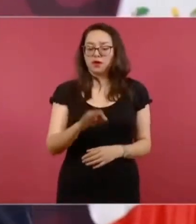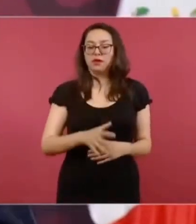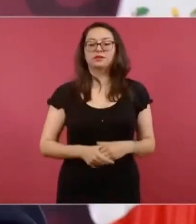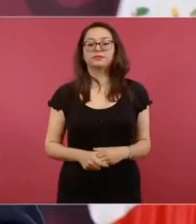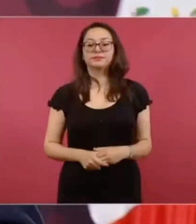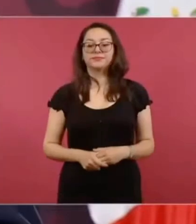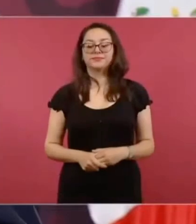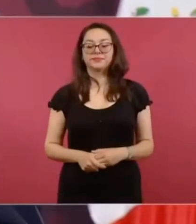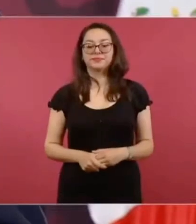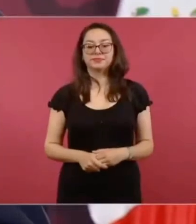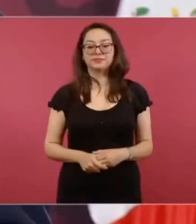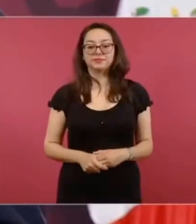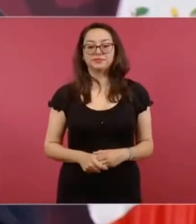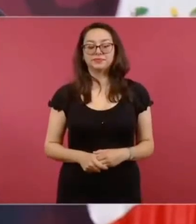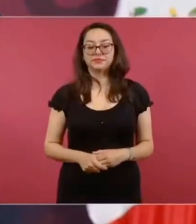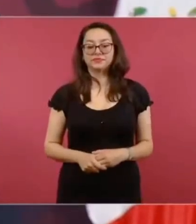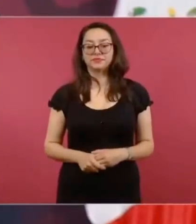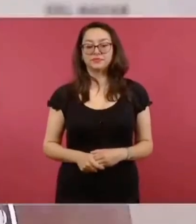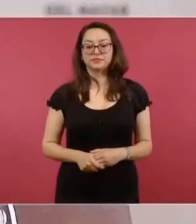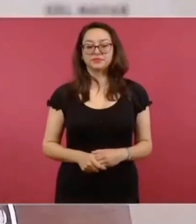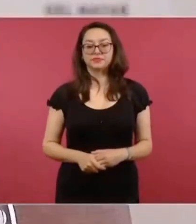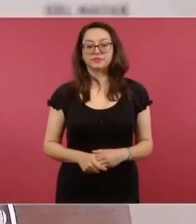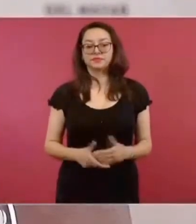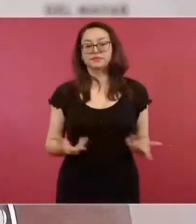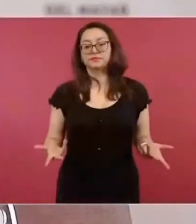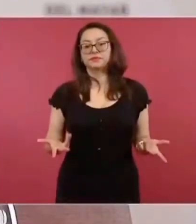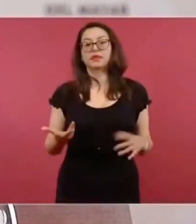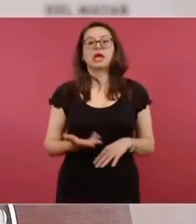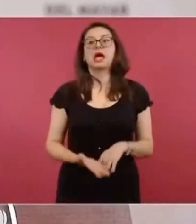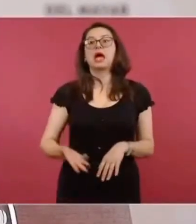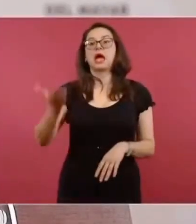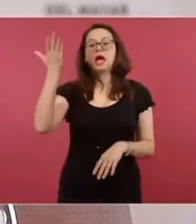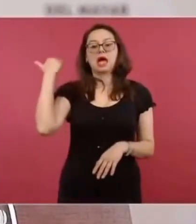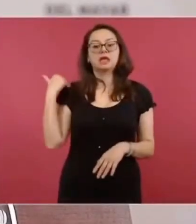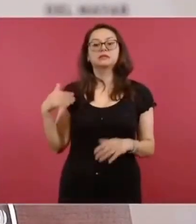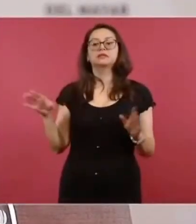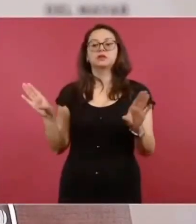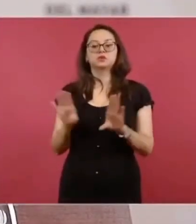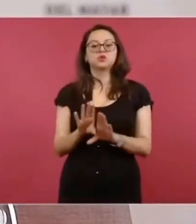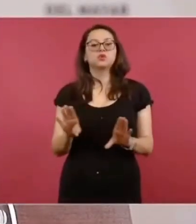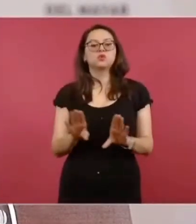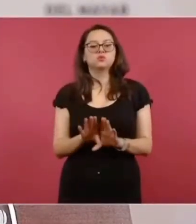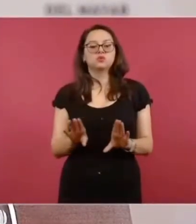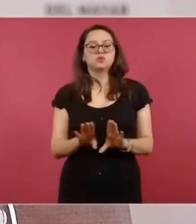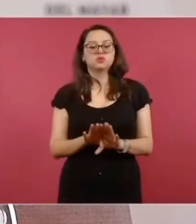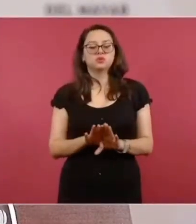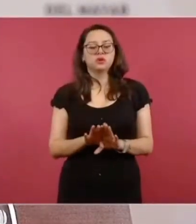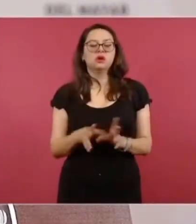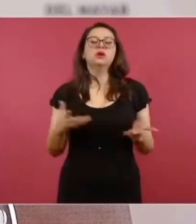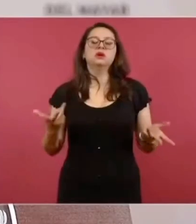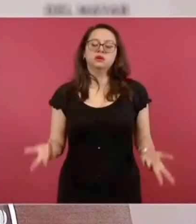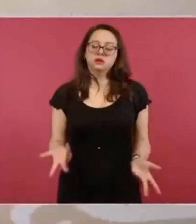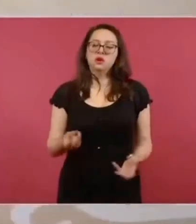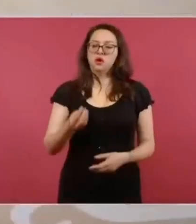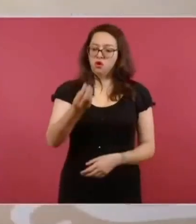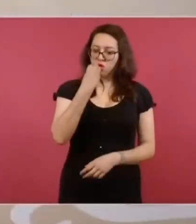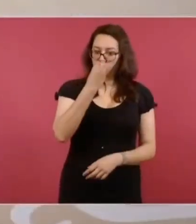Antes, ¿qué hacían? Repartían despensas.